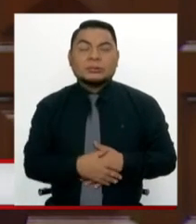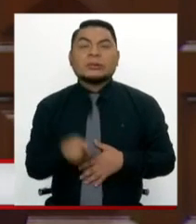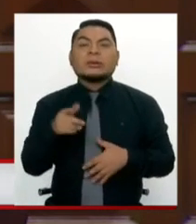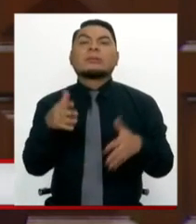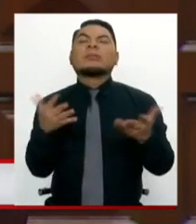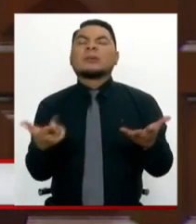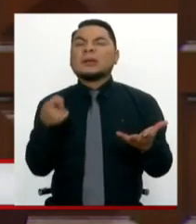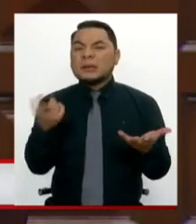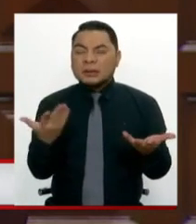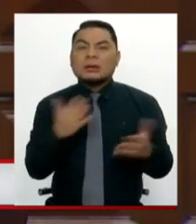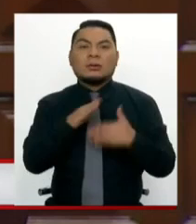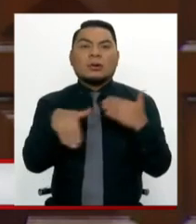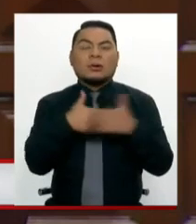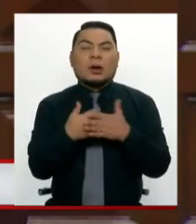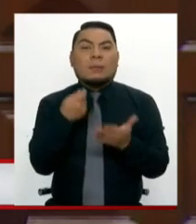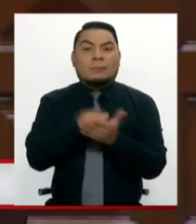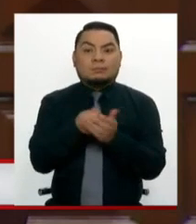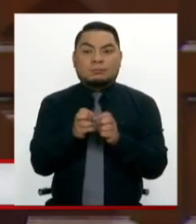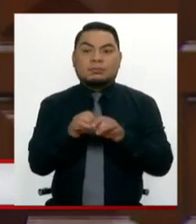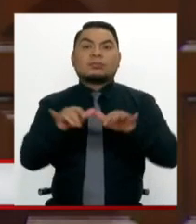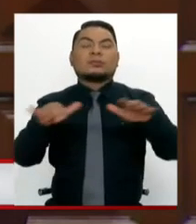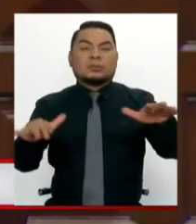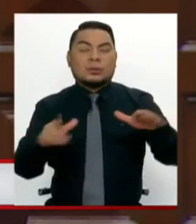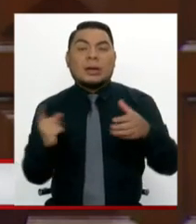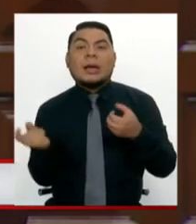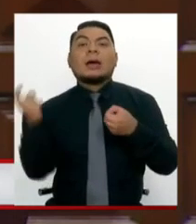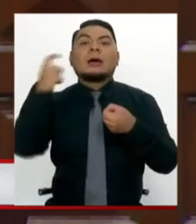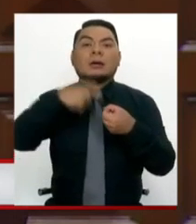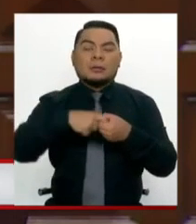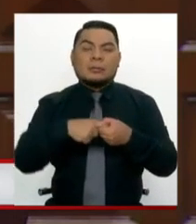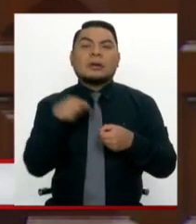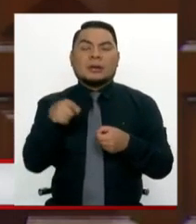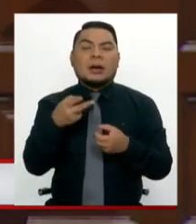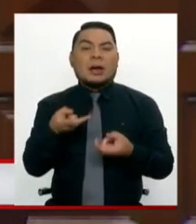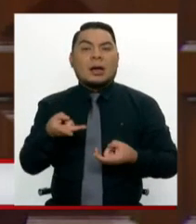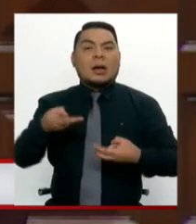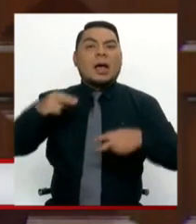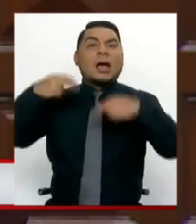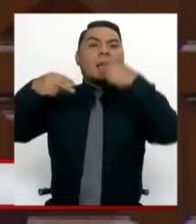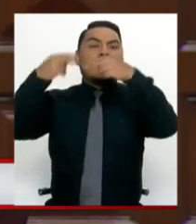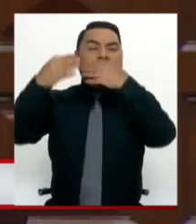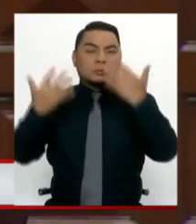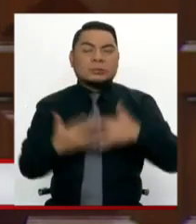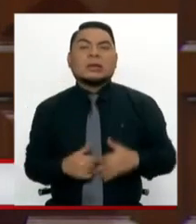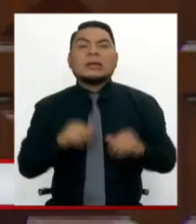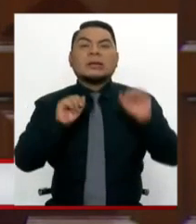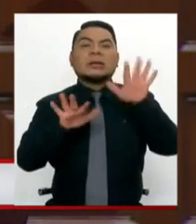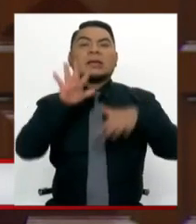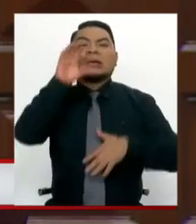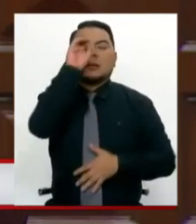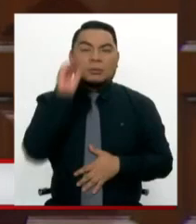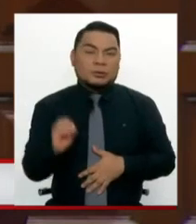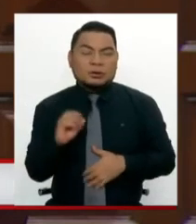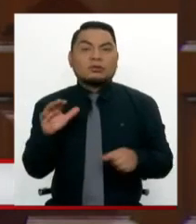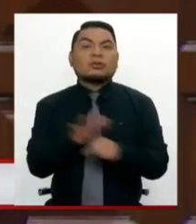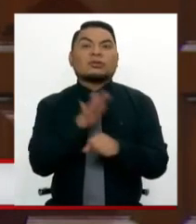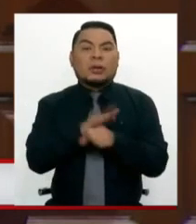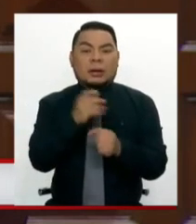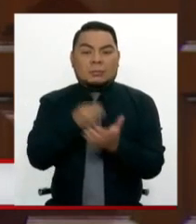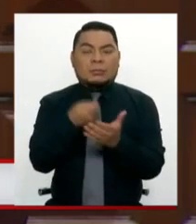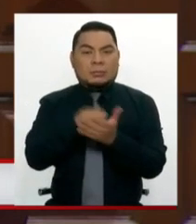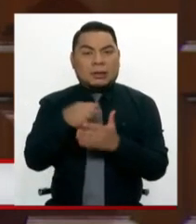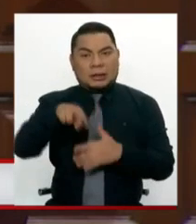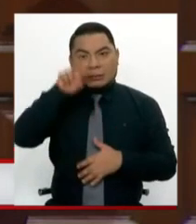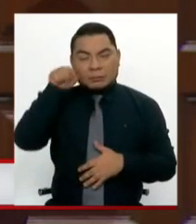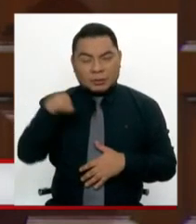el efecto multiplicador, la participación se incrementa en 15% del total del Producto Bruto Interno